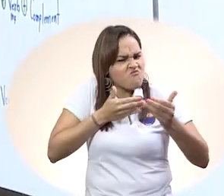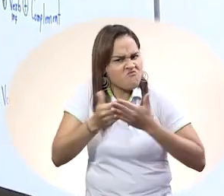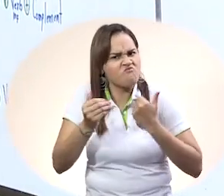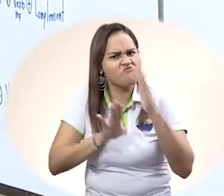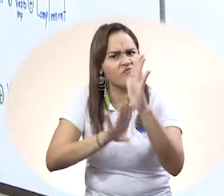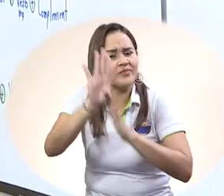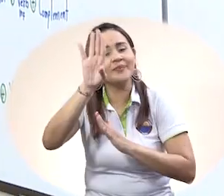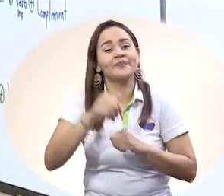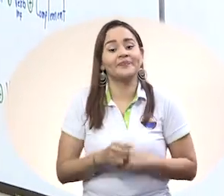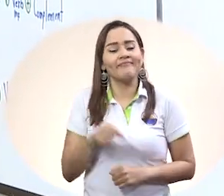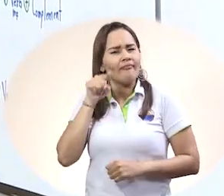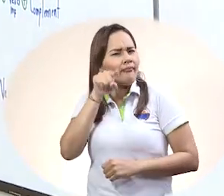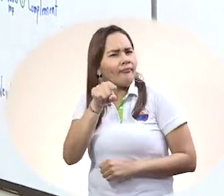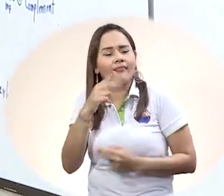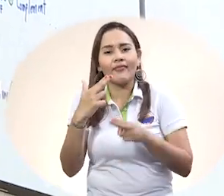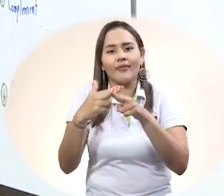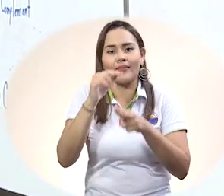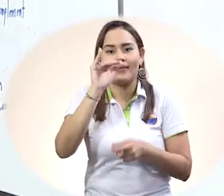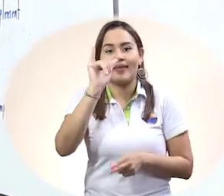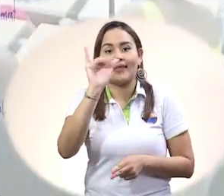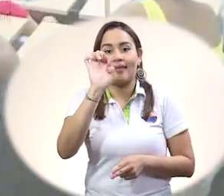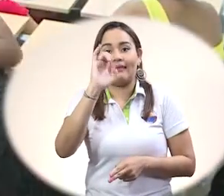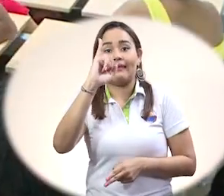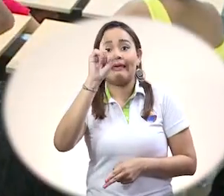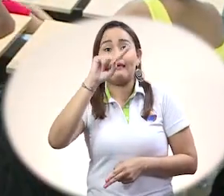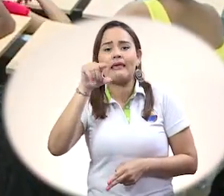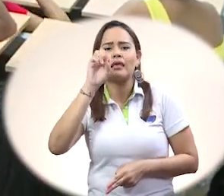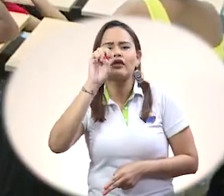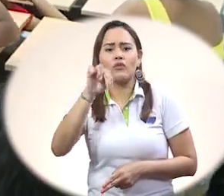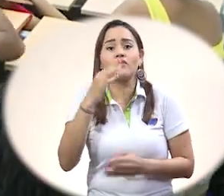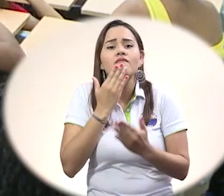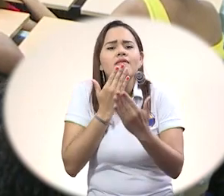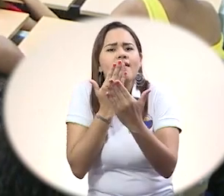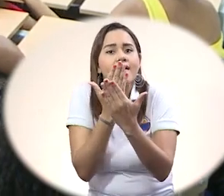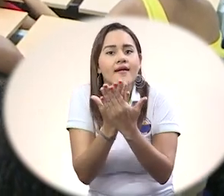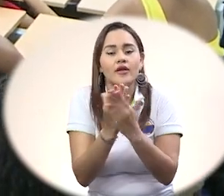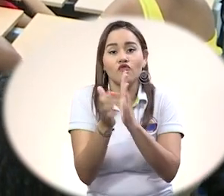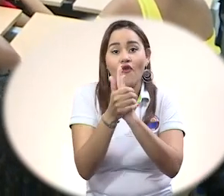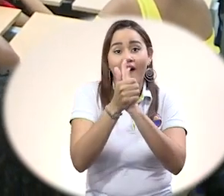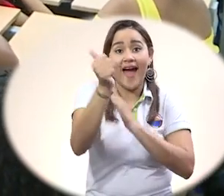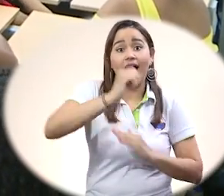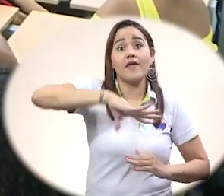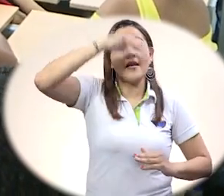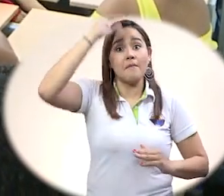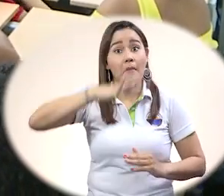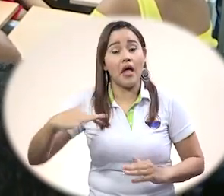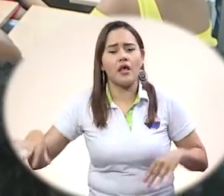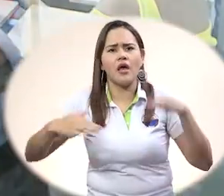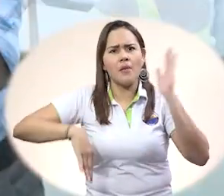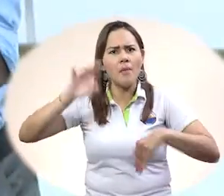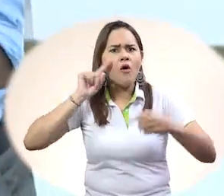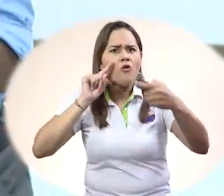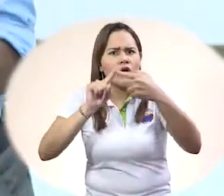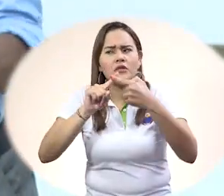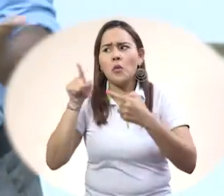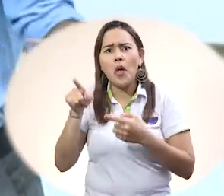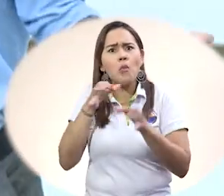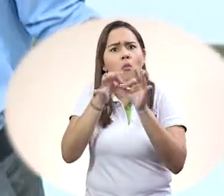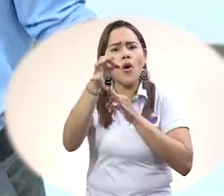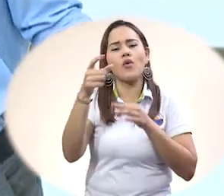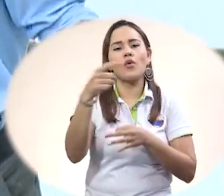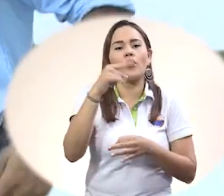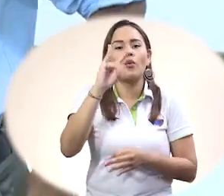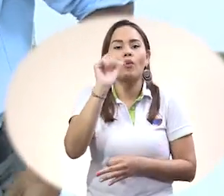jason explicado aquel joven que gracias al programa talento magdalena llegó hace dos años y si guacamayal a cumplir su sueño de ser